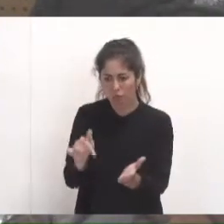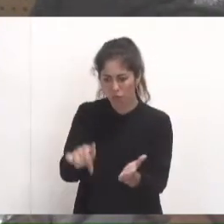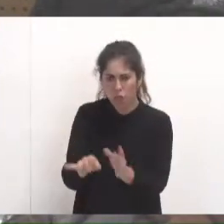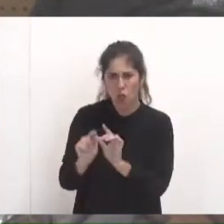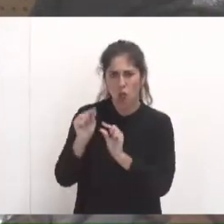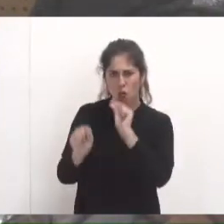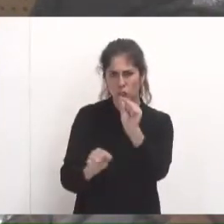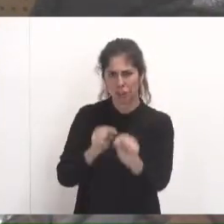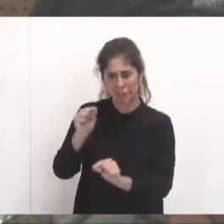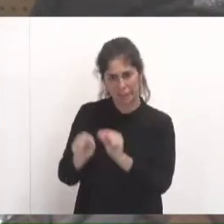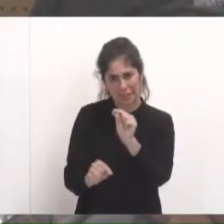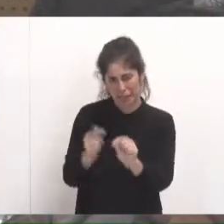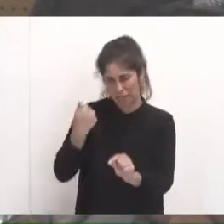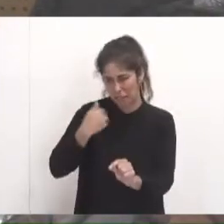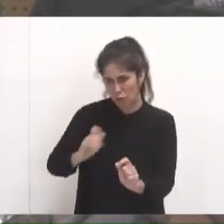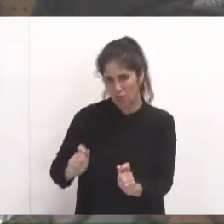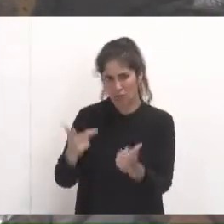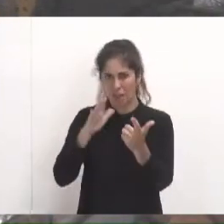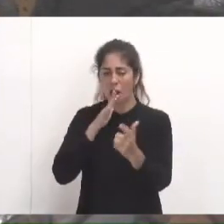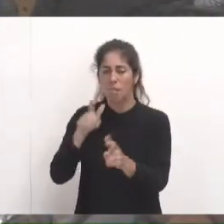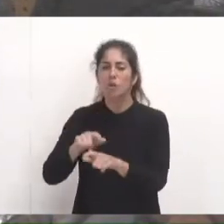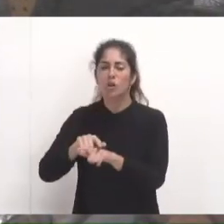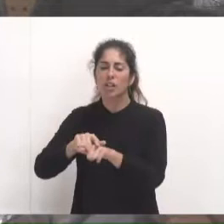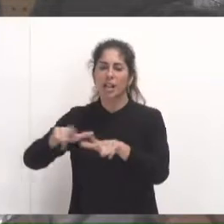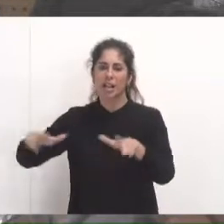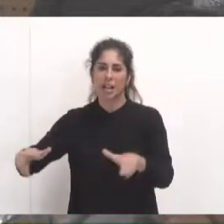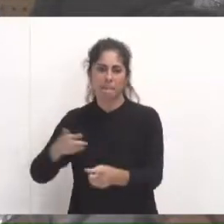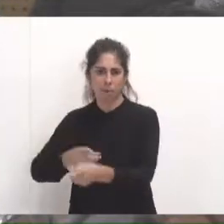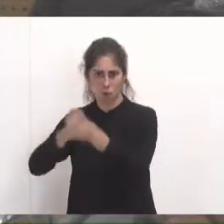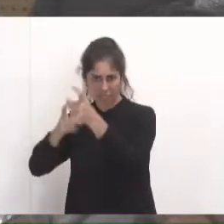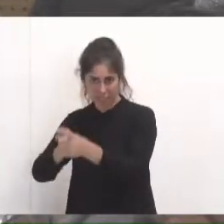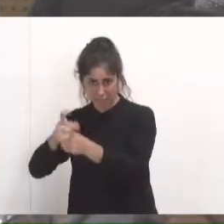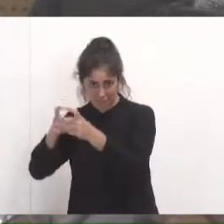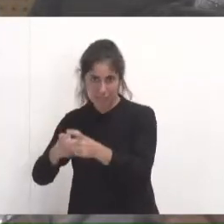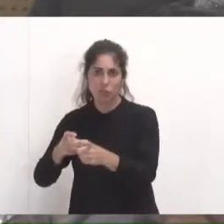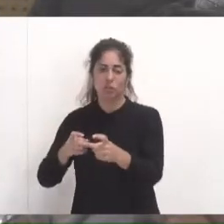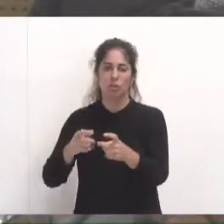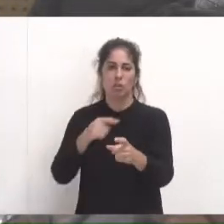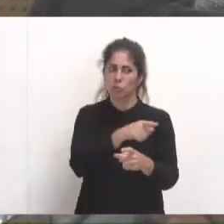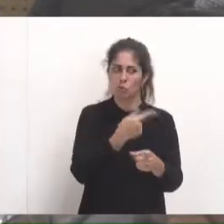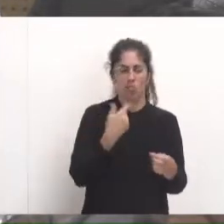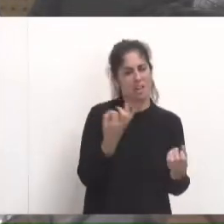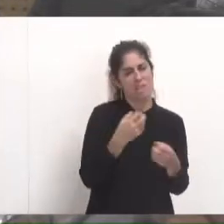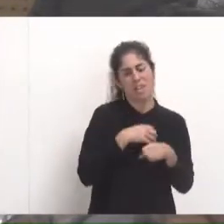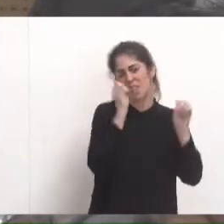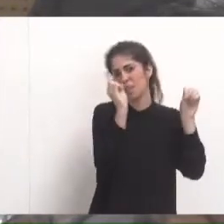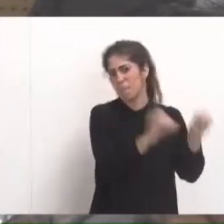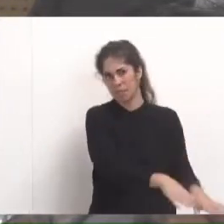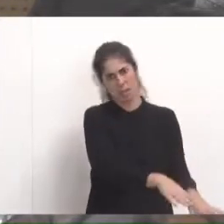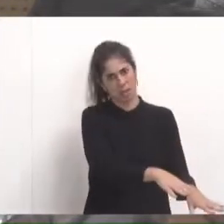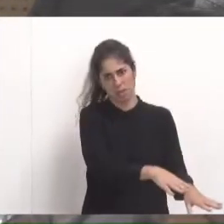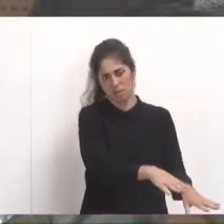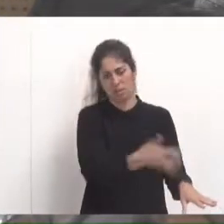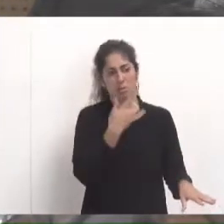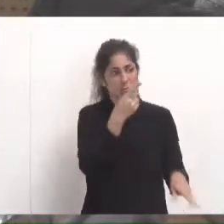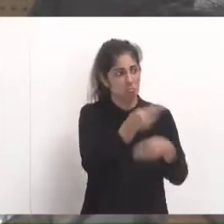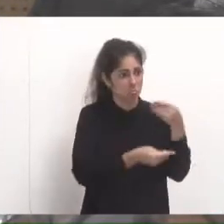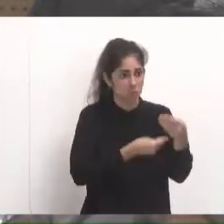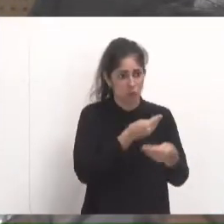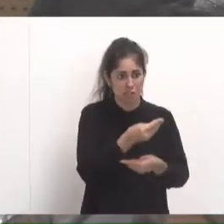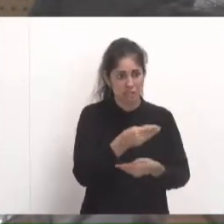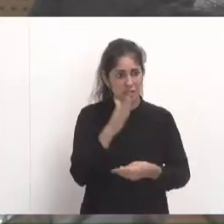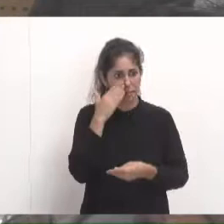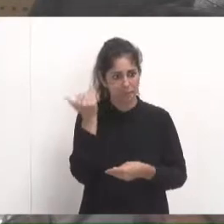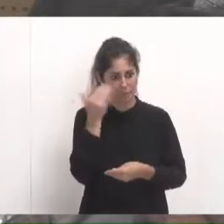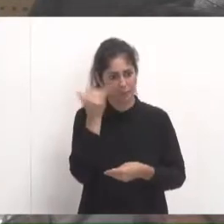la actividad del campo de tiro. Y usted, señor presidente don Carlos Alonso, al ver que no presenta la dimisión, dicho consejero debió